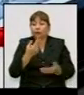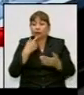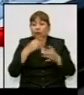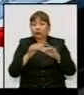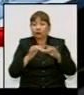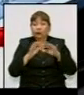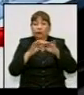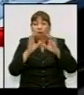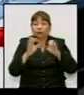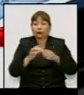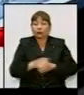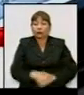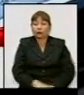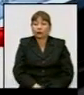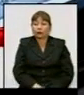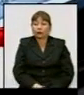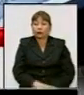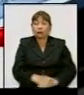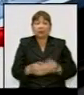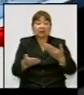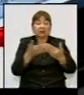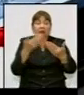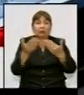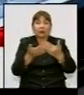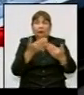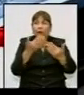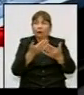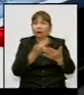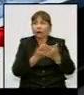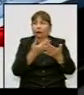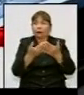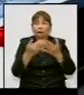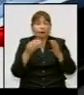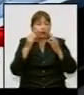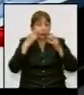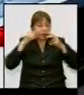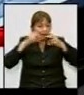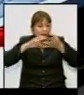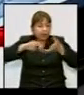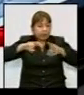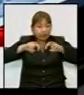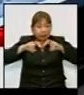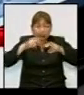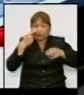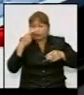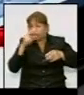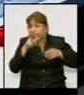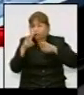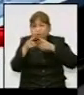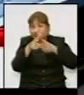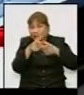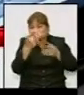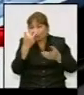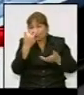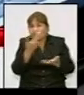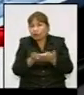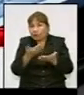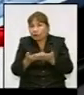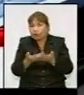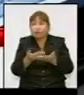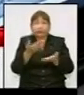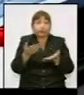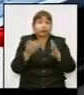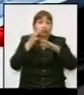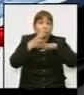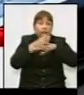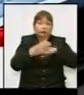Telemática la facultad de planear, organizar, supervisar y controlar las operaciones para prevenir, detectar, identificar y neutralizar